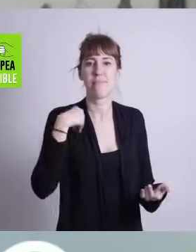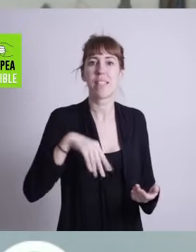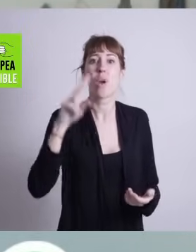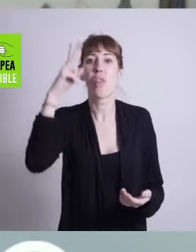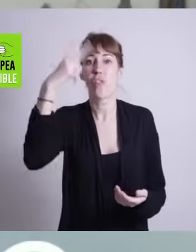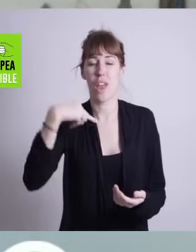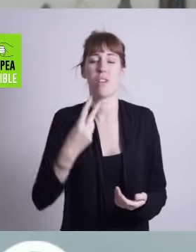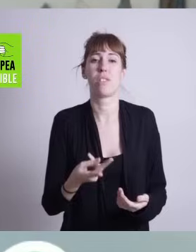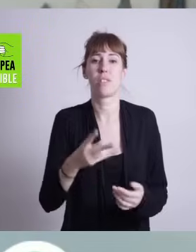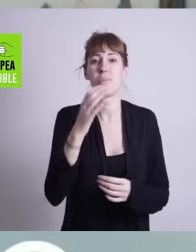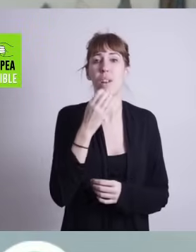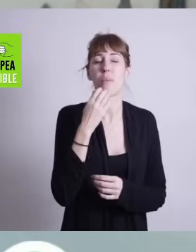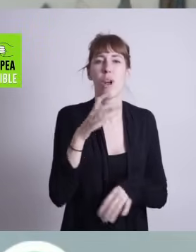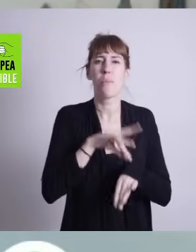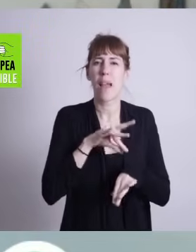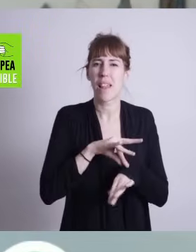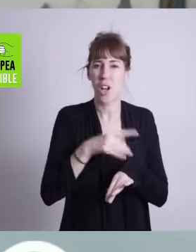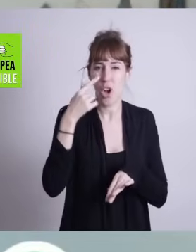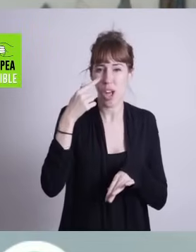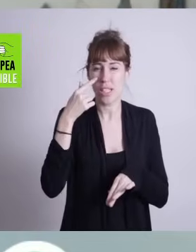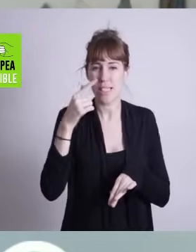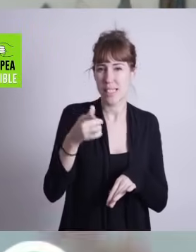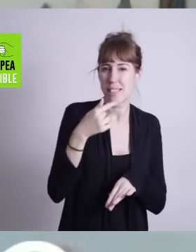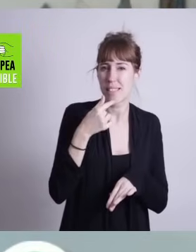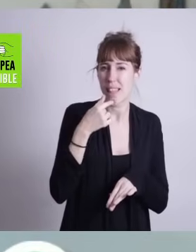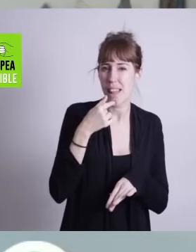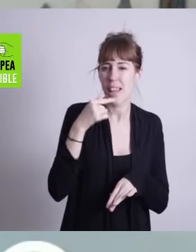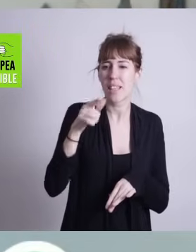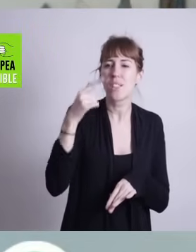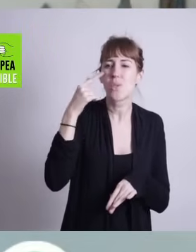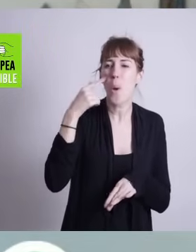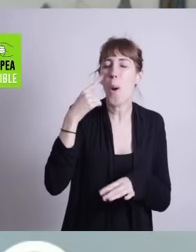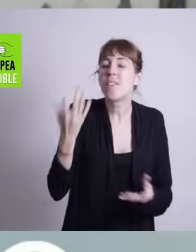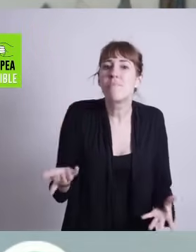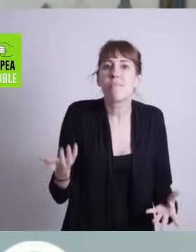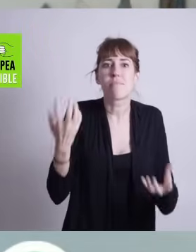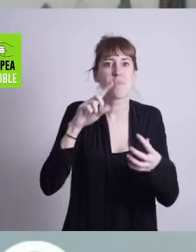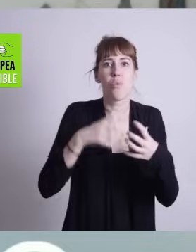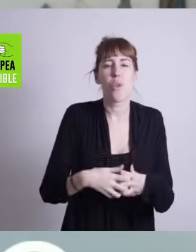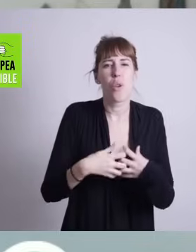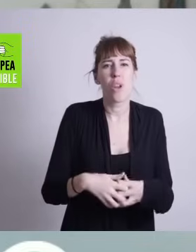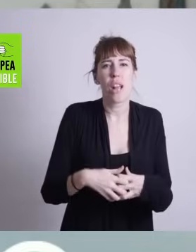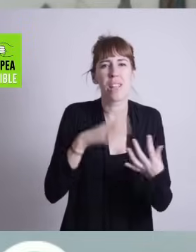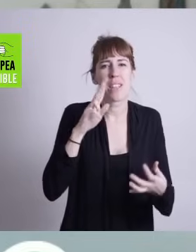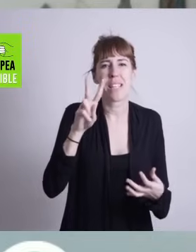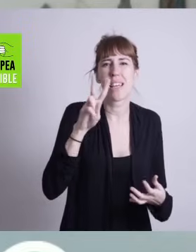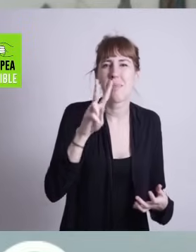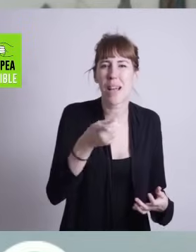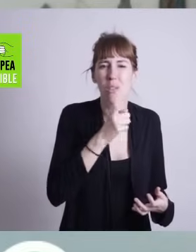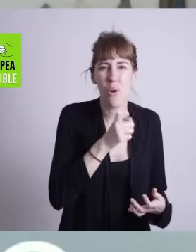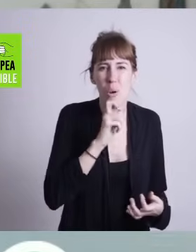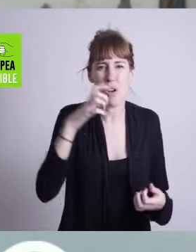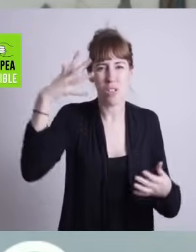oftalmólogos no entienden cómo un ciego puede, cuando su ojo realmente no tiene funcionalidad ninguna, cómo pueden ver sombras, luces,